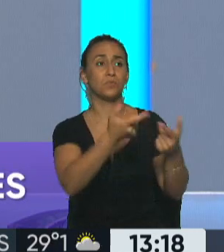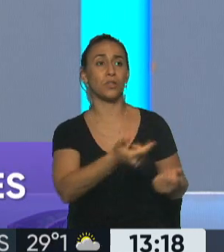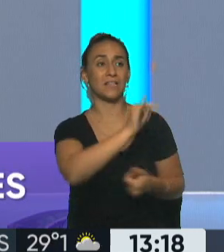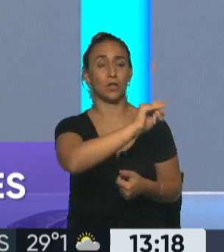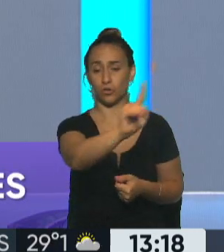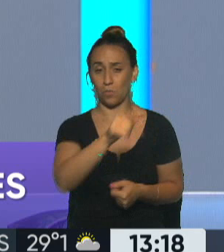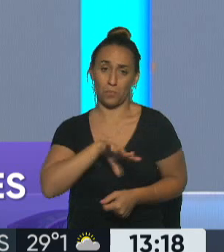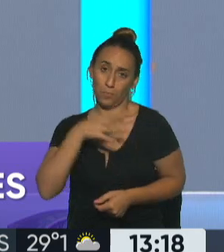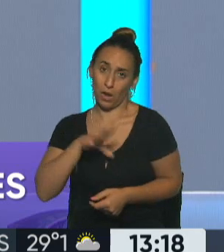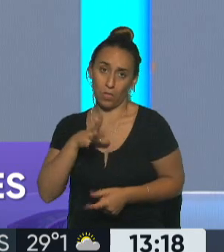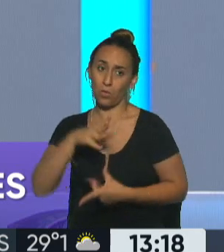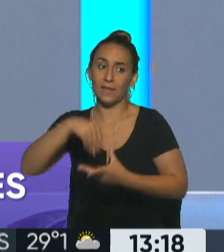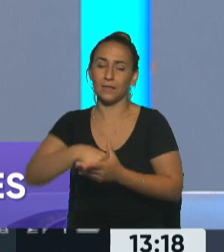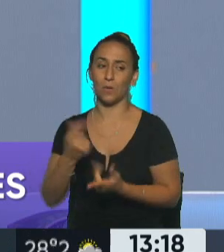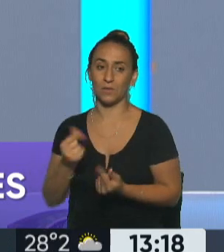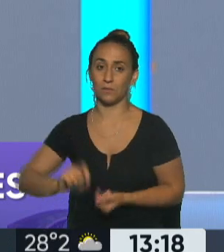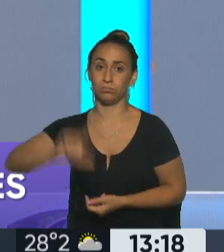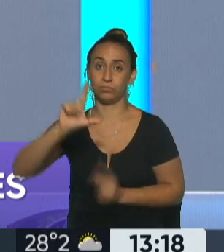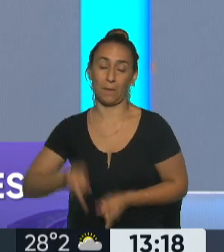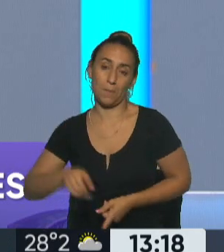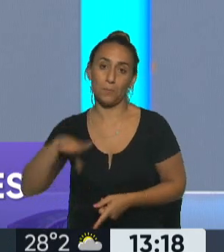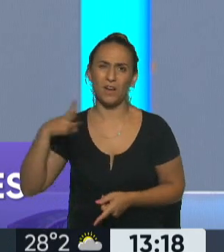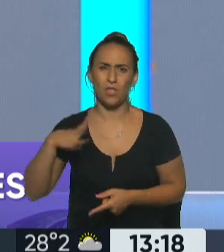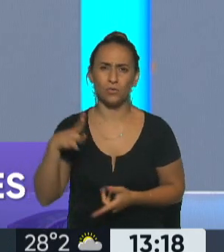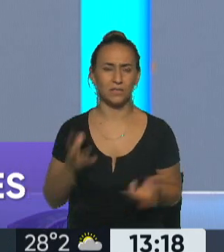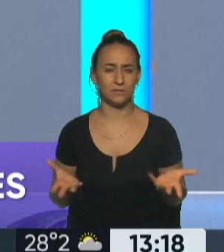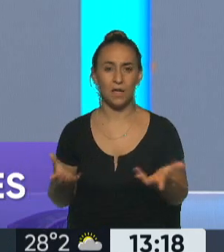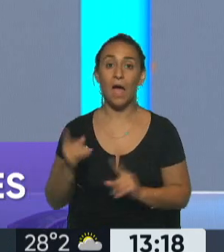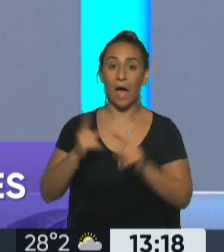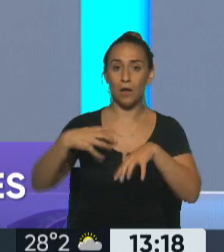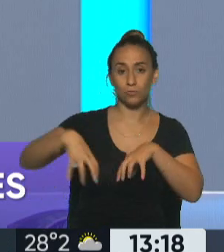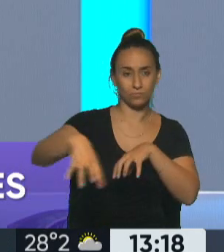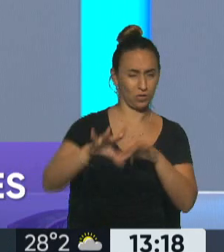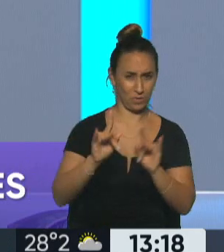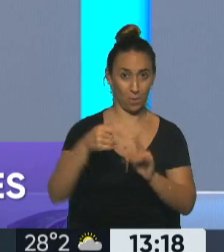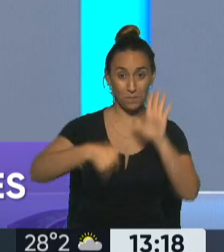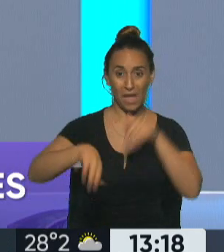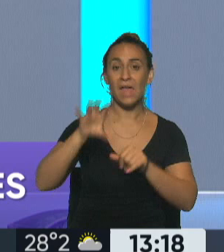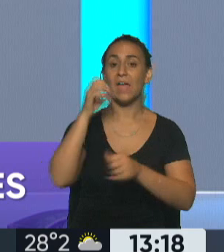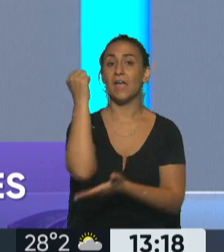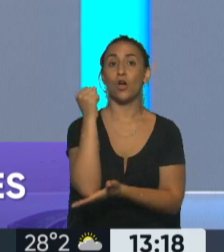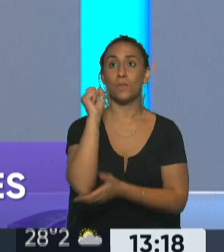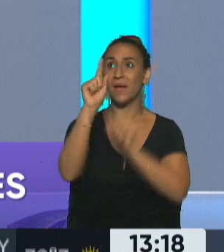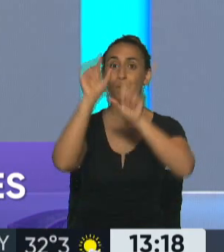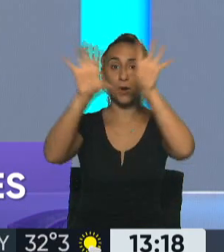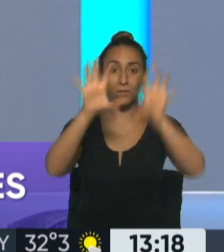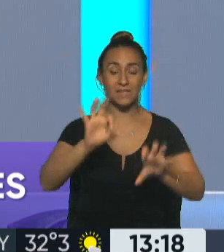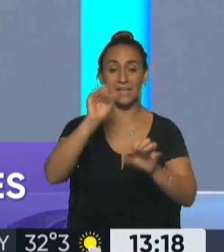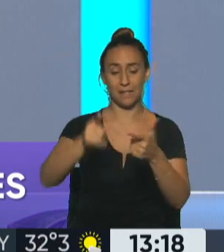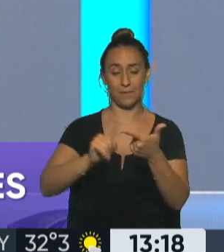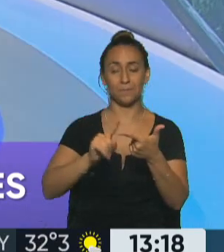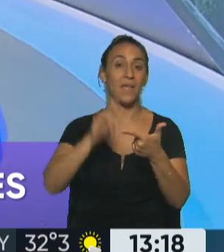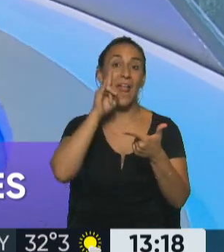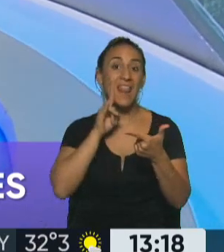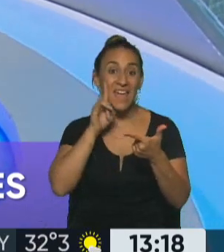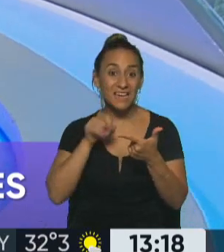entonces aumenta el precio interno y hay sectores que están complicado economías regionales fundamentalmente y leche son dos rubros